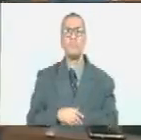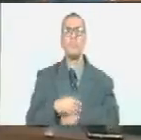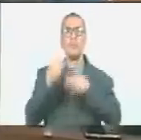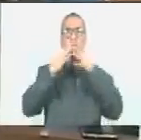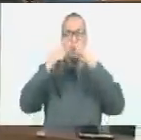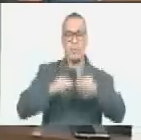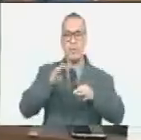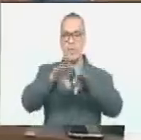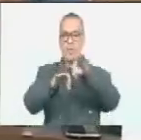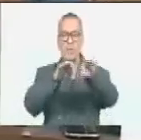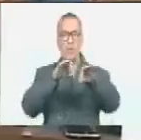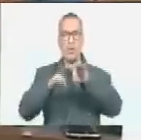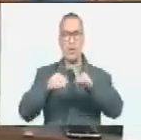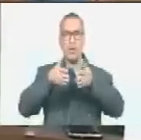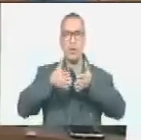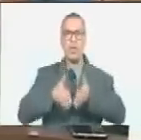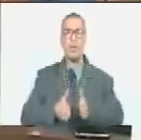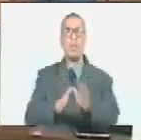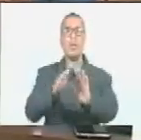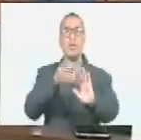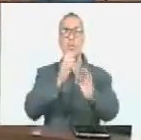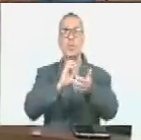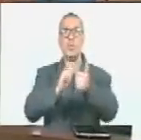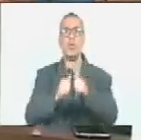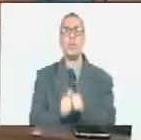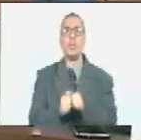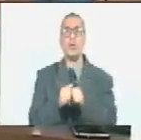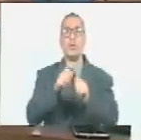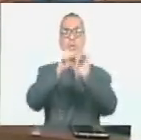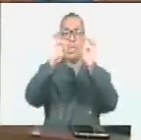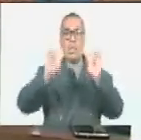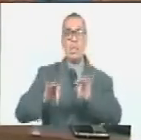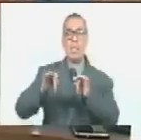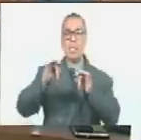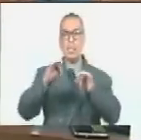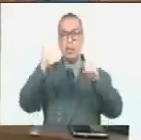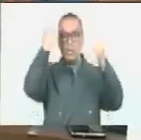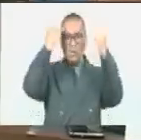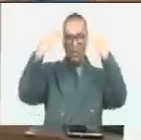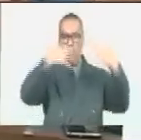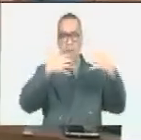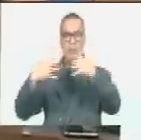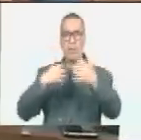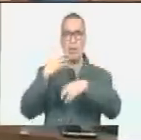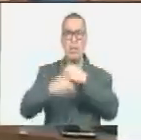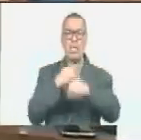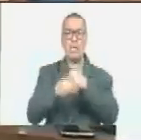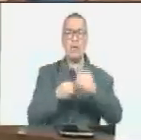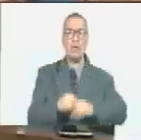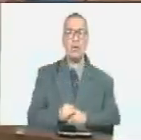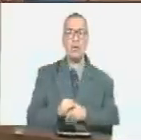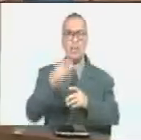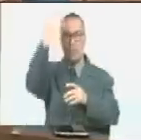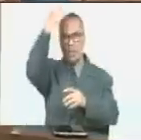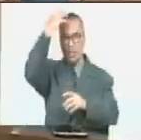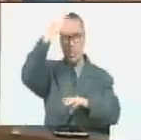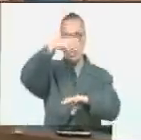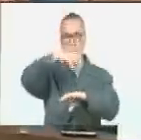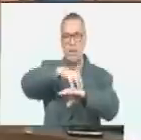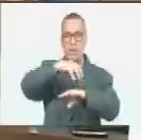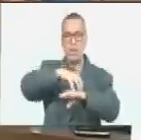Realmente el ajedrez, aunque nació como una disciplina para el arte de la guerra, empleado por reyes en su